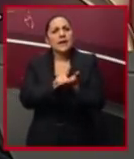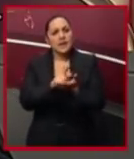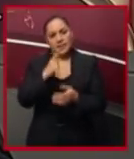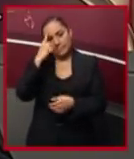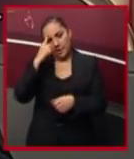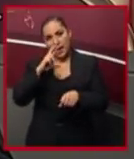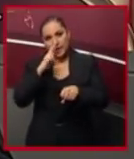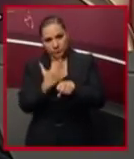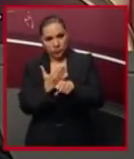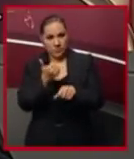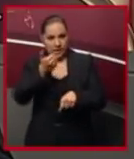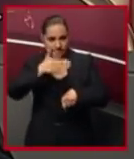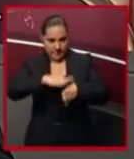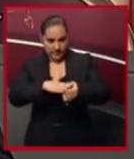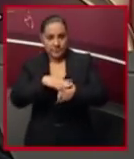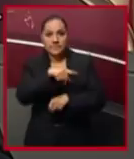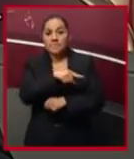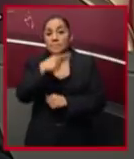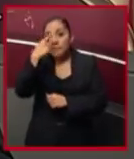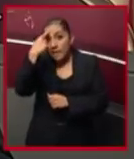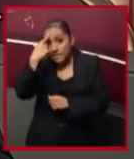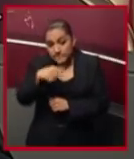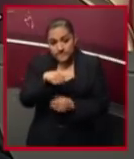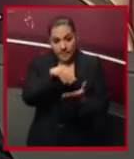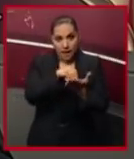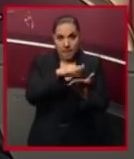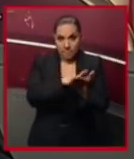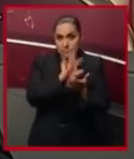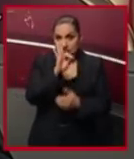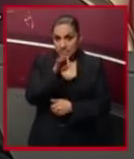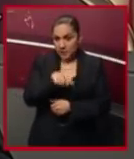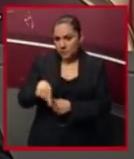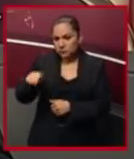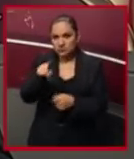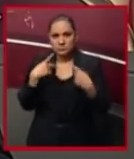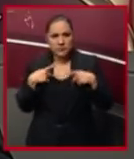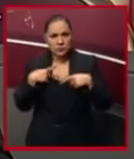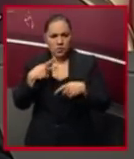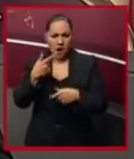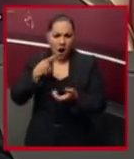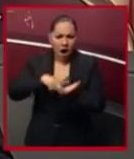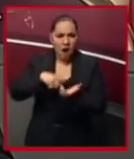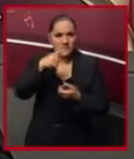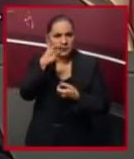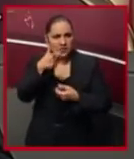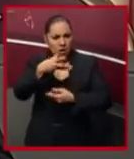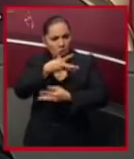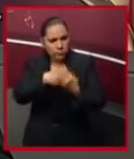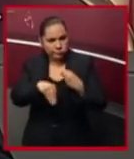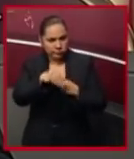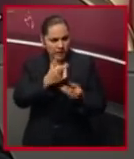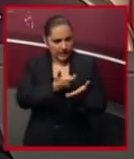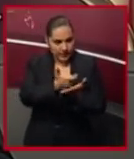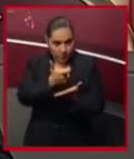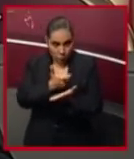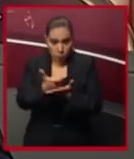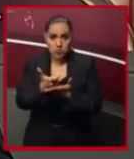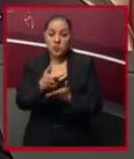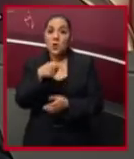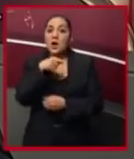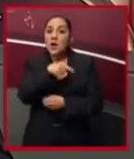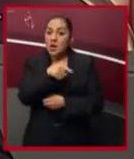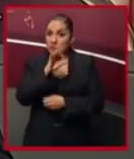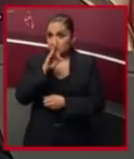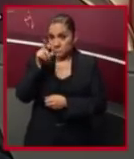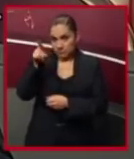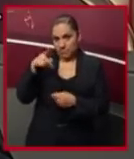Administrativas para establecer que quien incurra en simulación de reintegro de recursos, pues el servidor público que ordene,